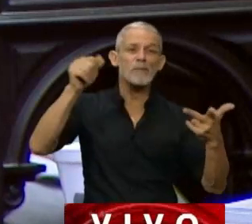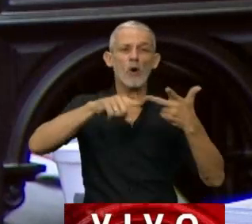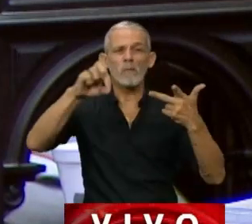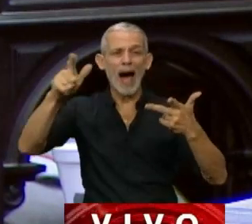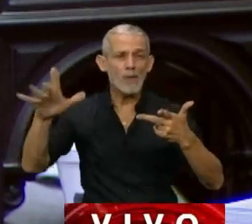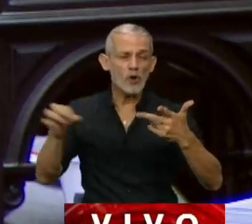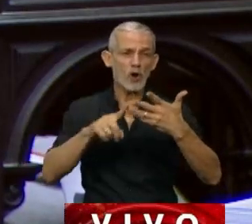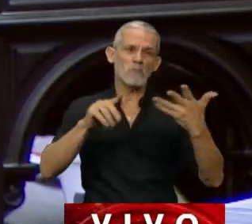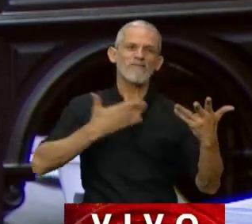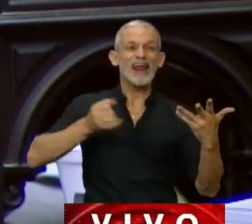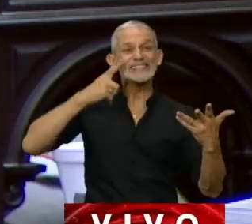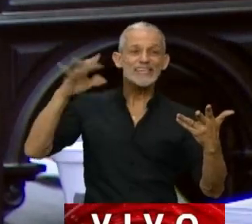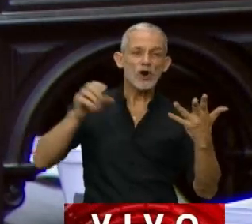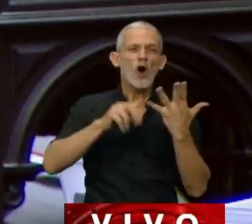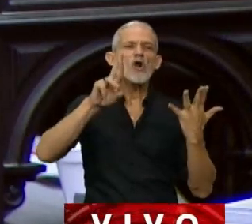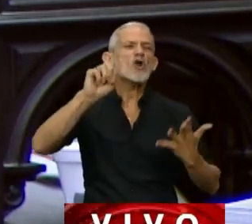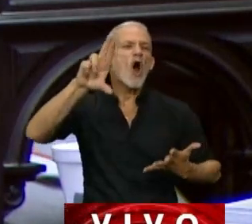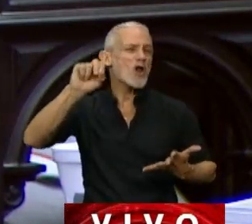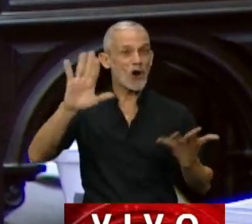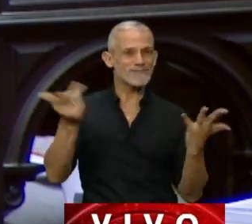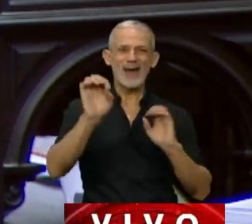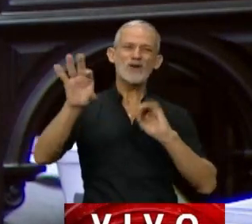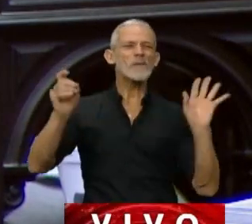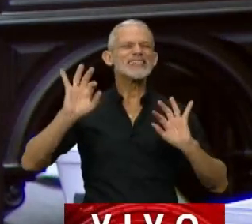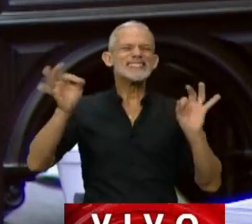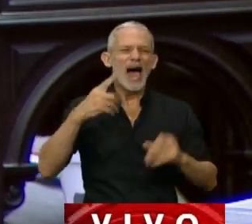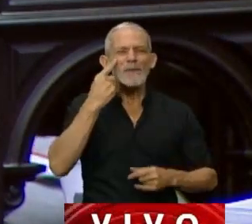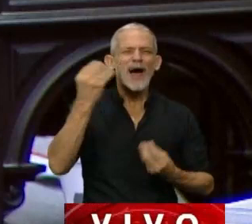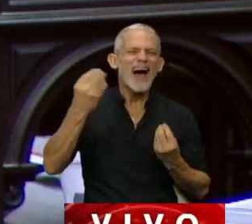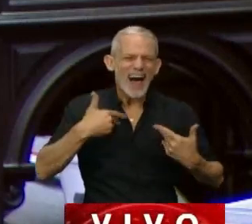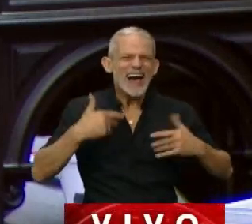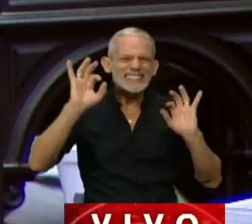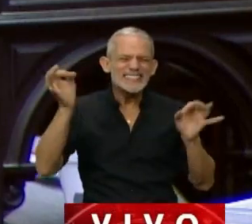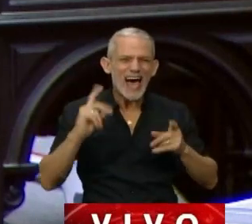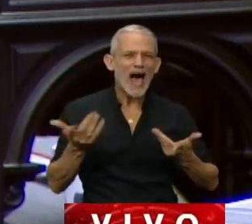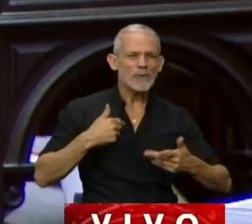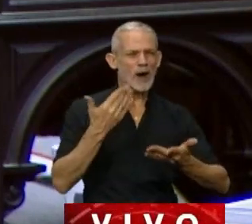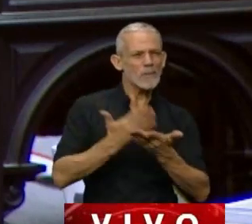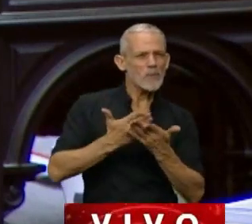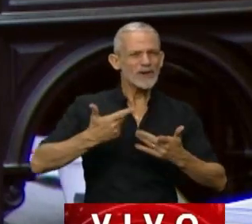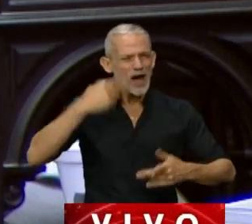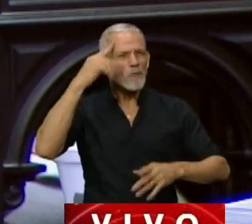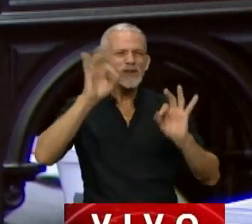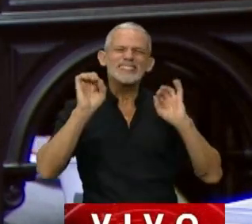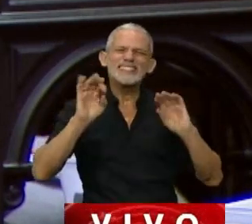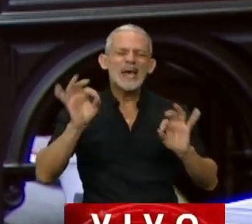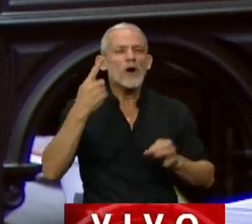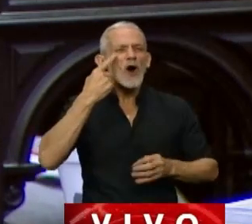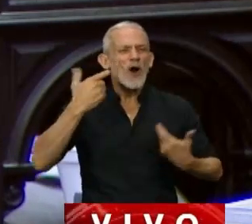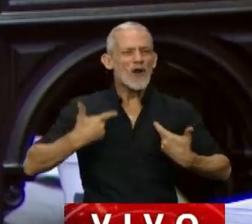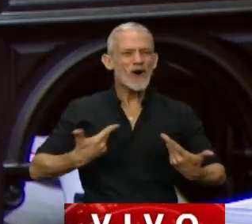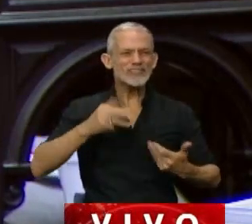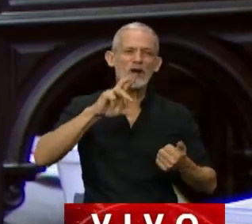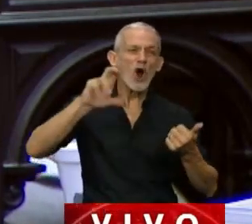Pablo, Francisco o Rolo. La gente sabe dónde vivimos, sabe qué plantearnos. Y